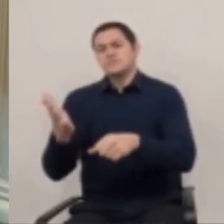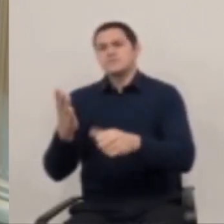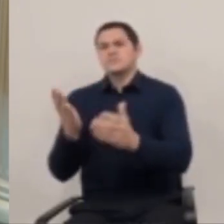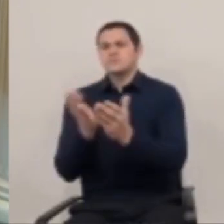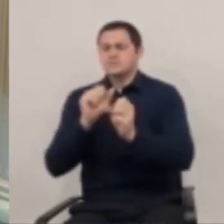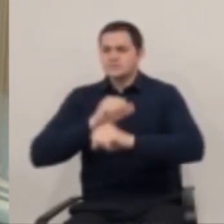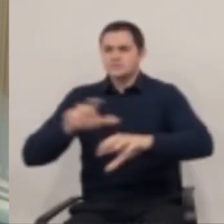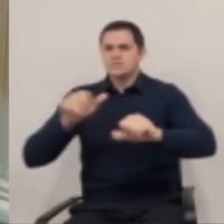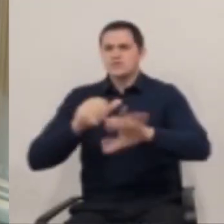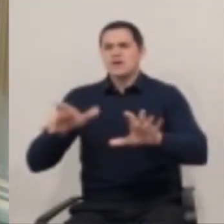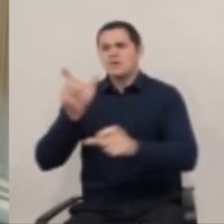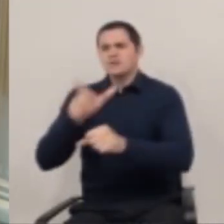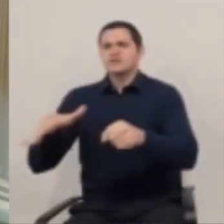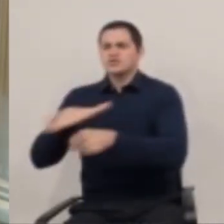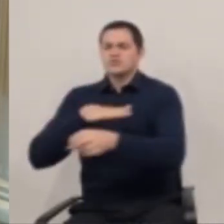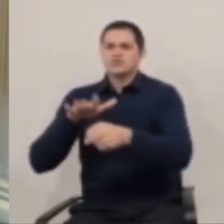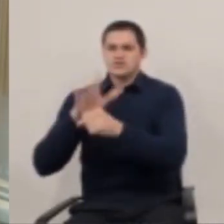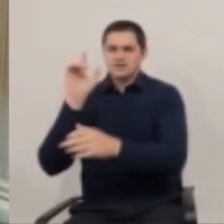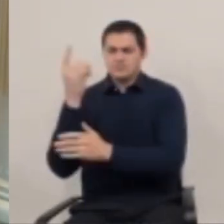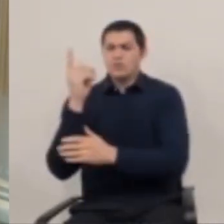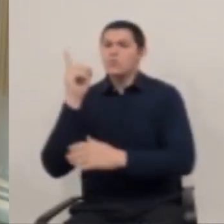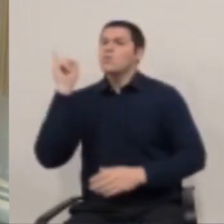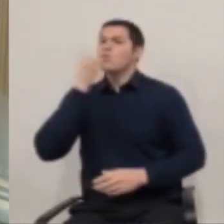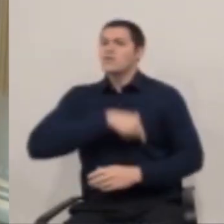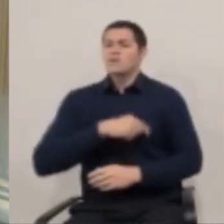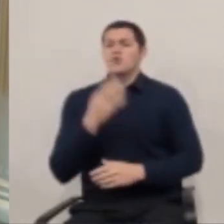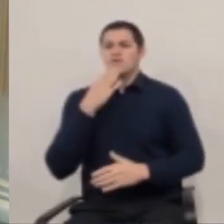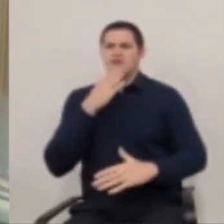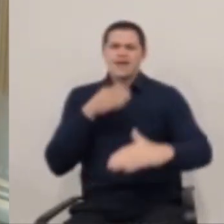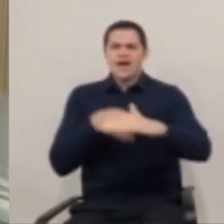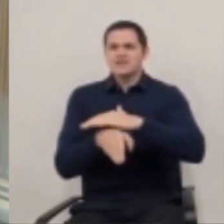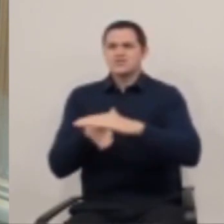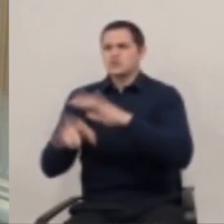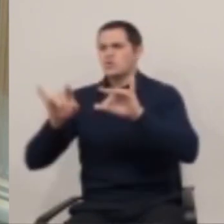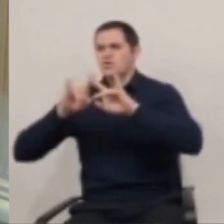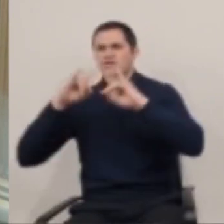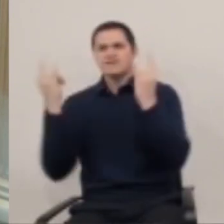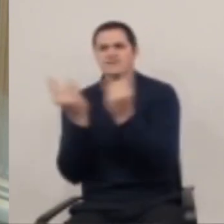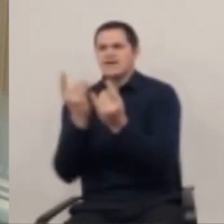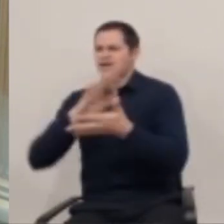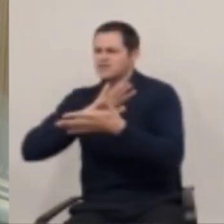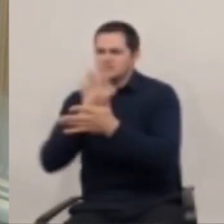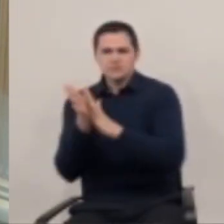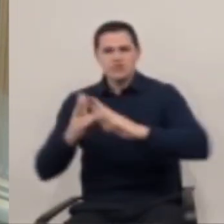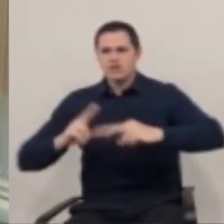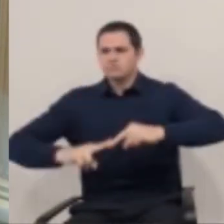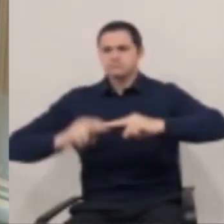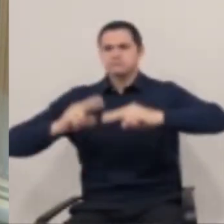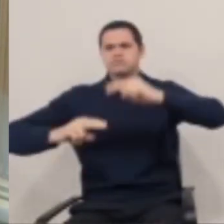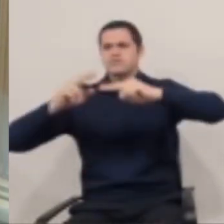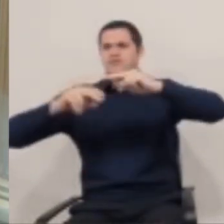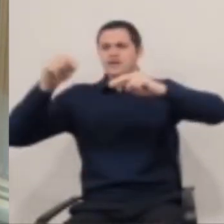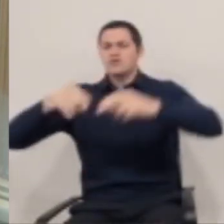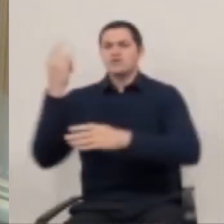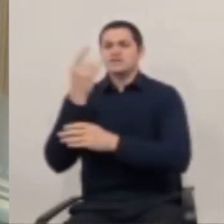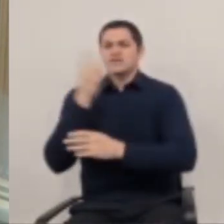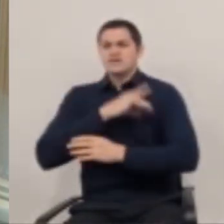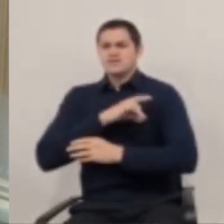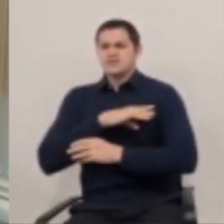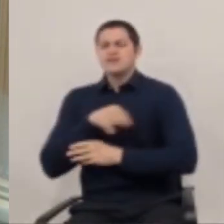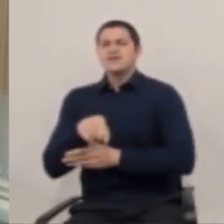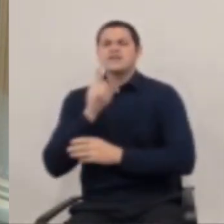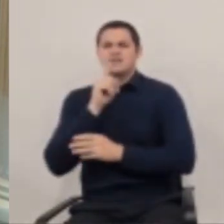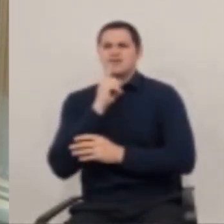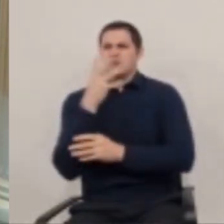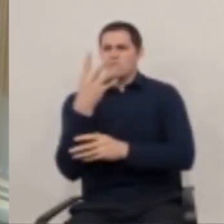discapacidad. Por último, generar un plan de implementación de acceso universal en las dependencias de la Universidad de Chile. Tiene 4 líneas de acción,